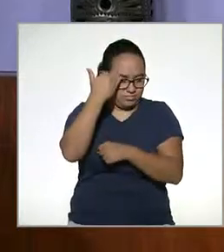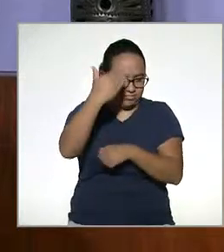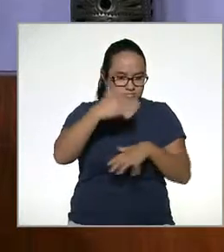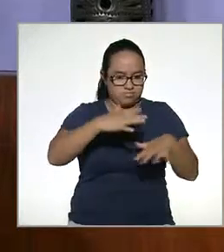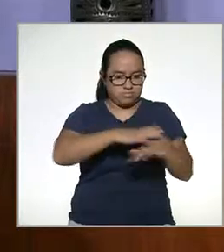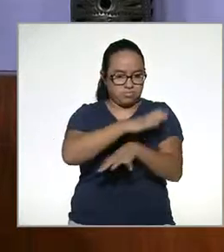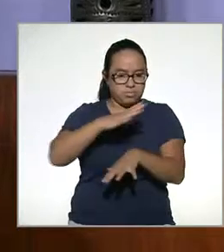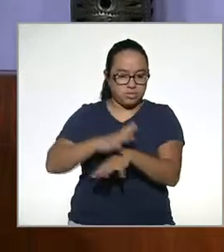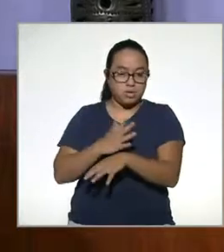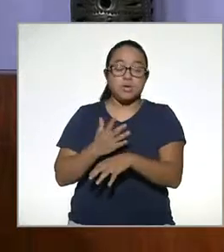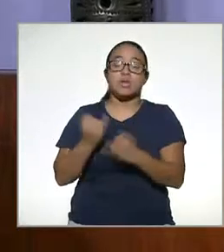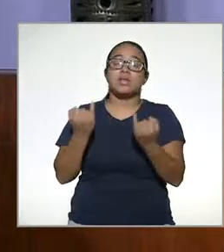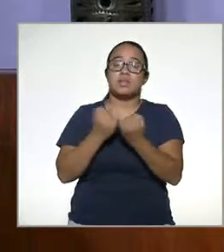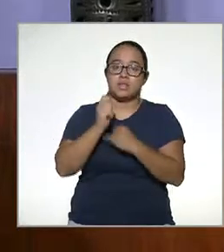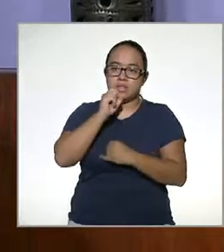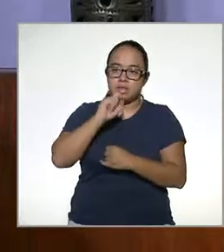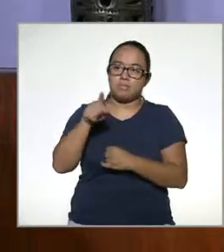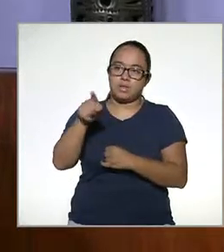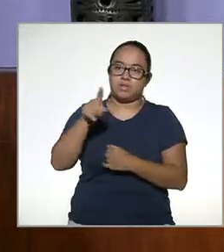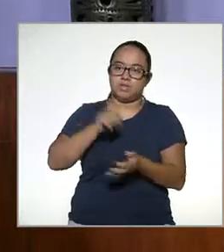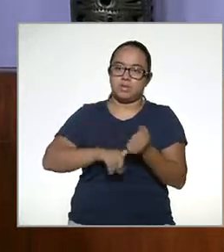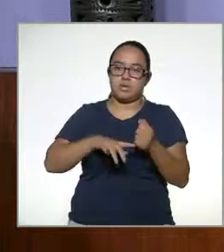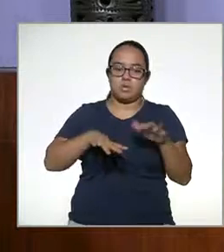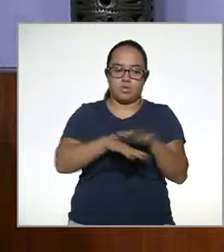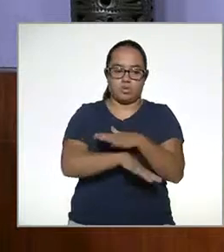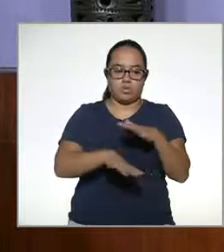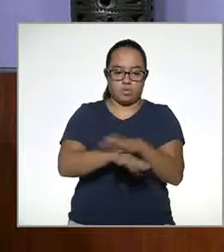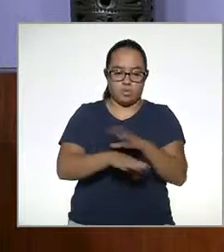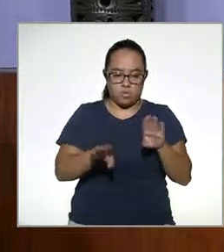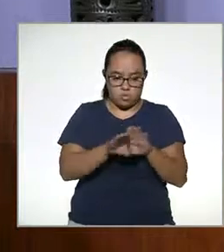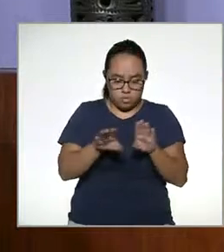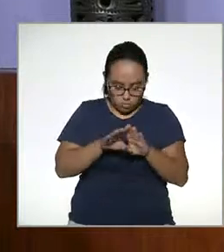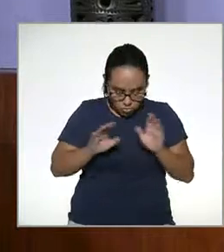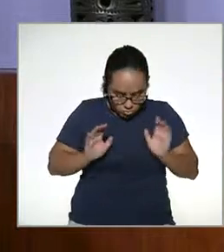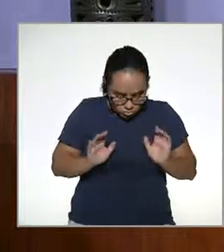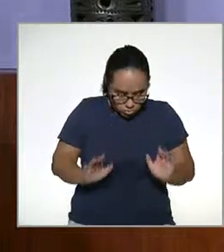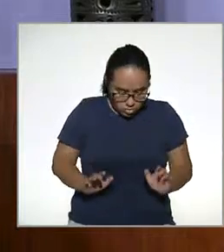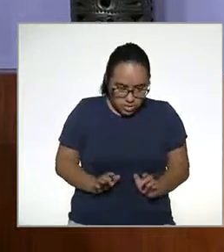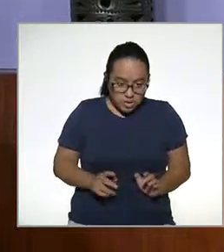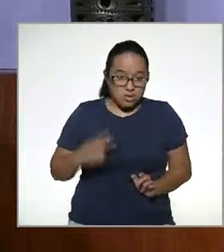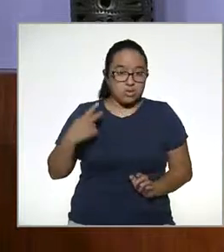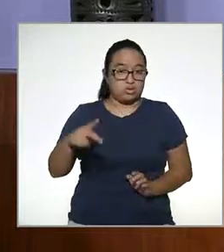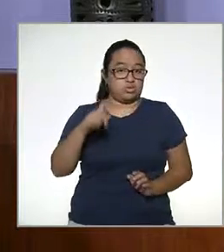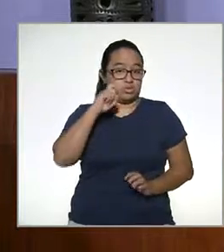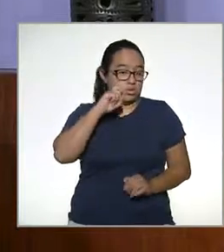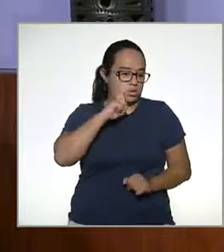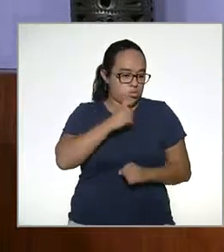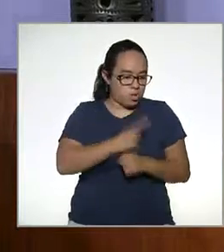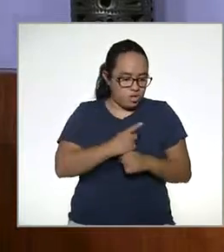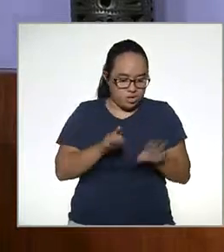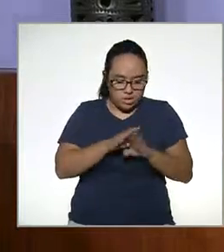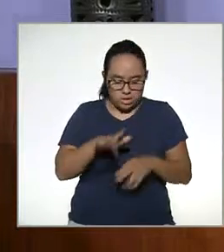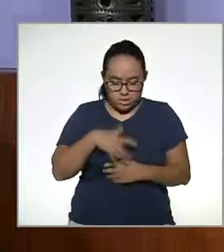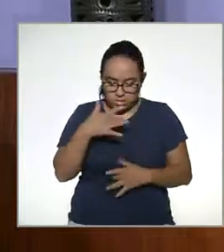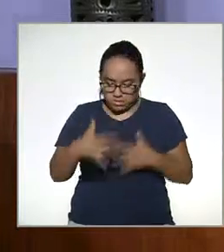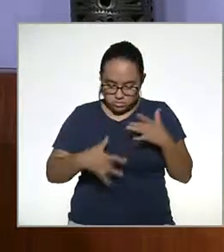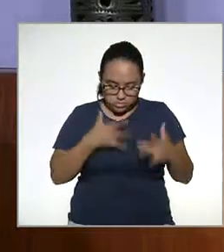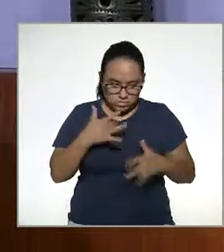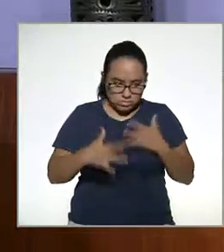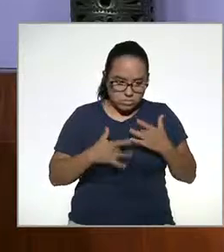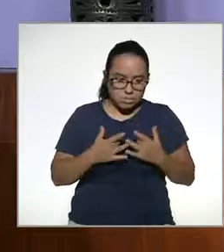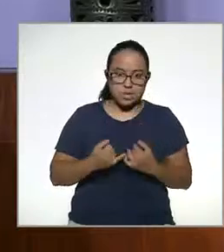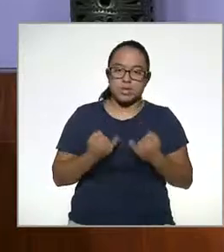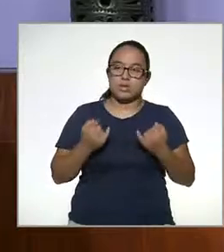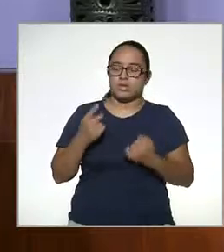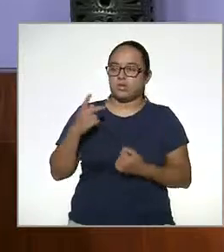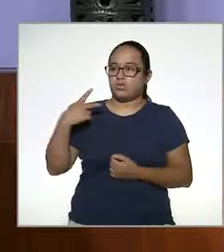donde eventualmente ya hay también otra serie de cambios también a nivel real del cuerpo. O sea, es decir, la sexualidad está en juego. Este repliegue que ella llama de, se